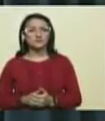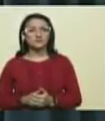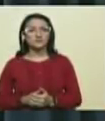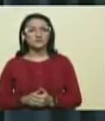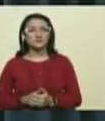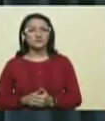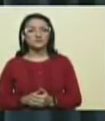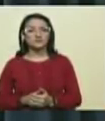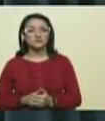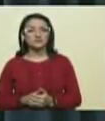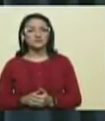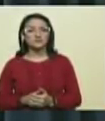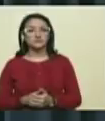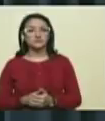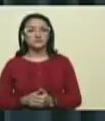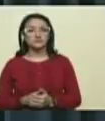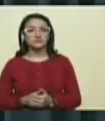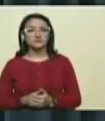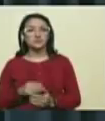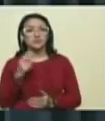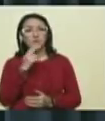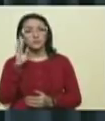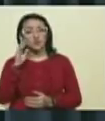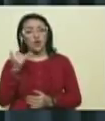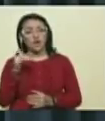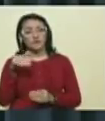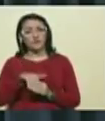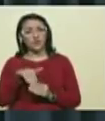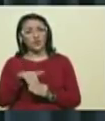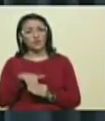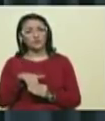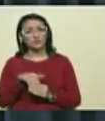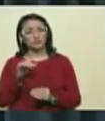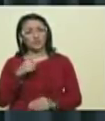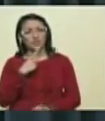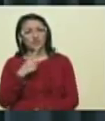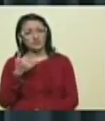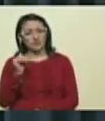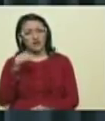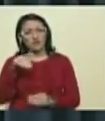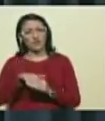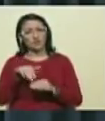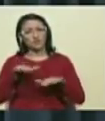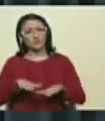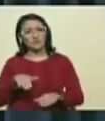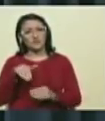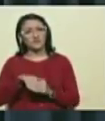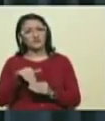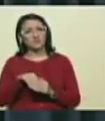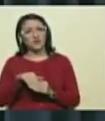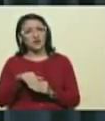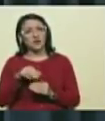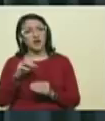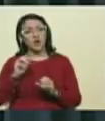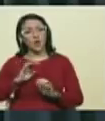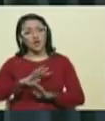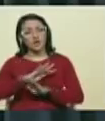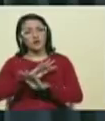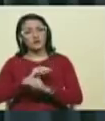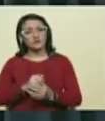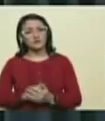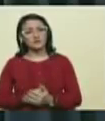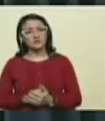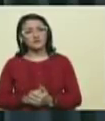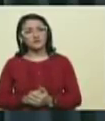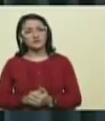prometió. Prometió que tenía los votos. Mike Pence lo dijo, tenemos los votos para suspender a Venezuela de la OEA.